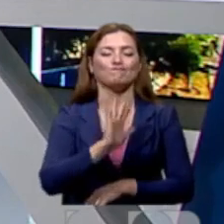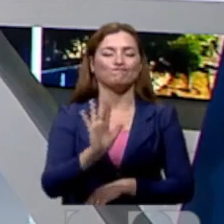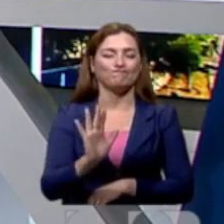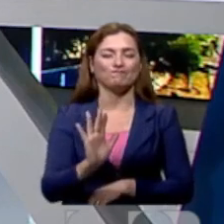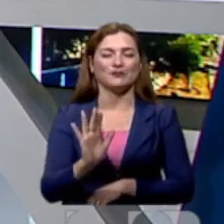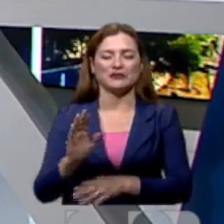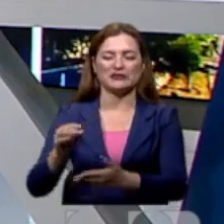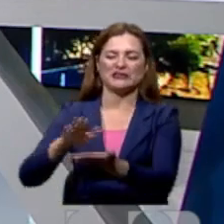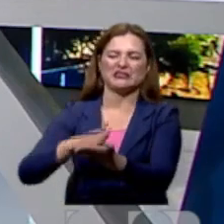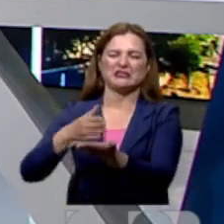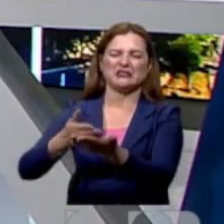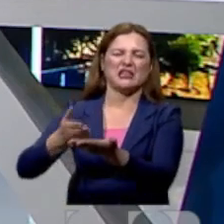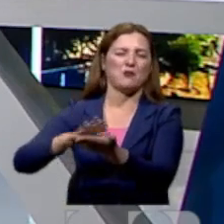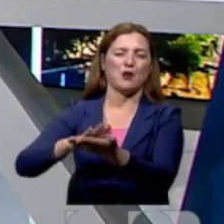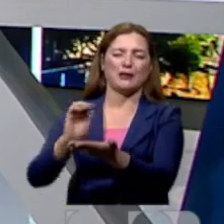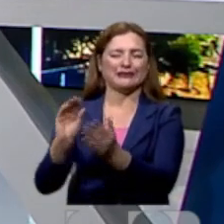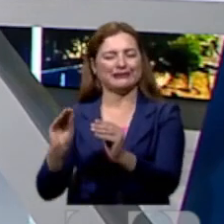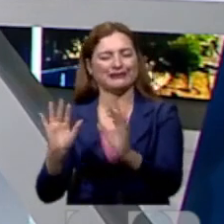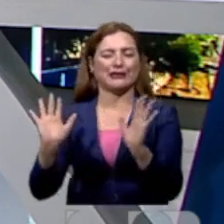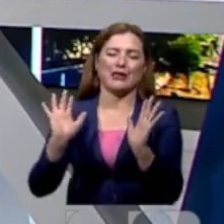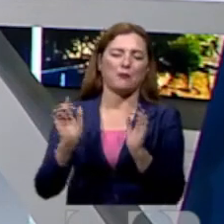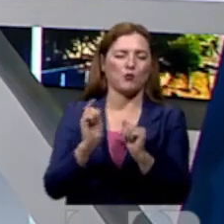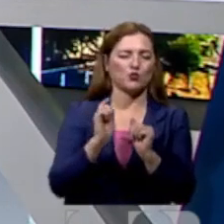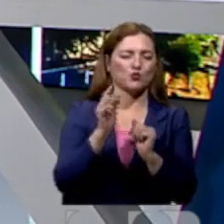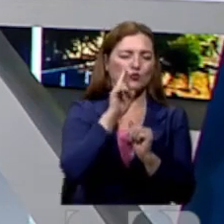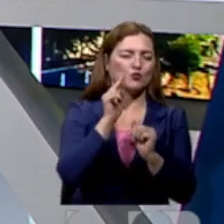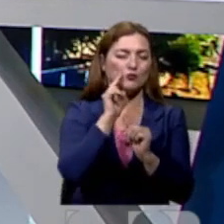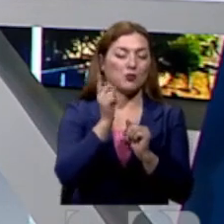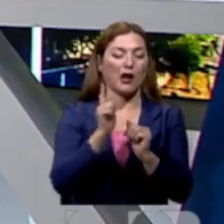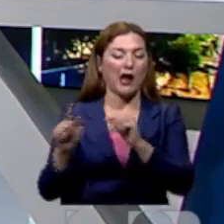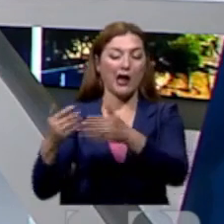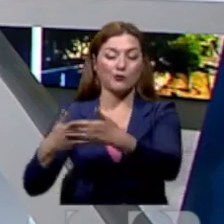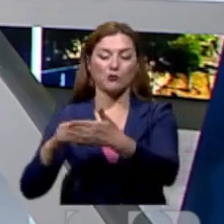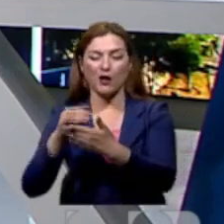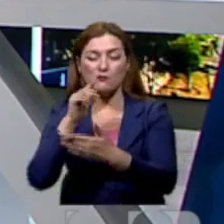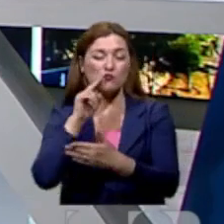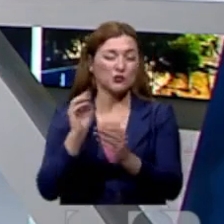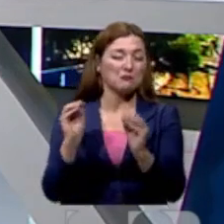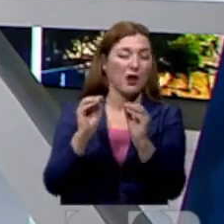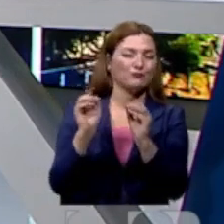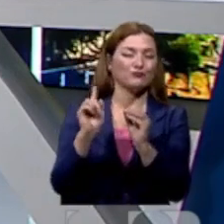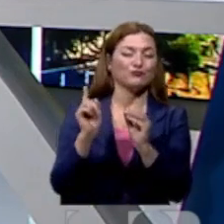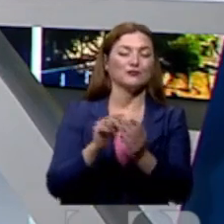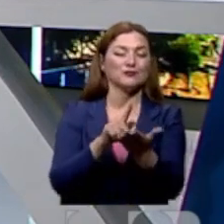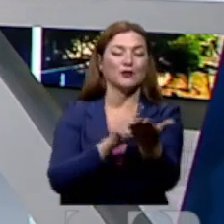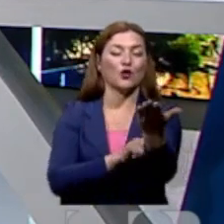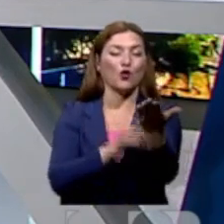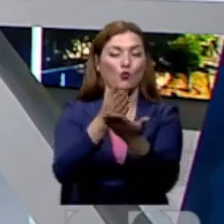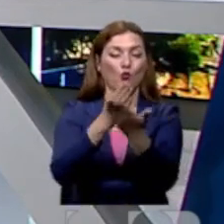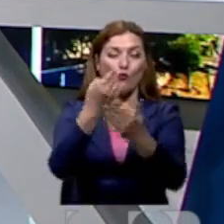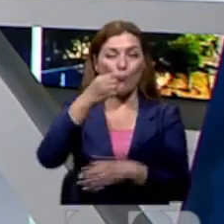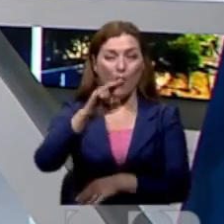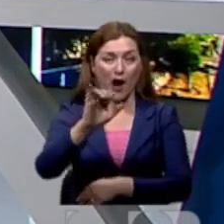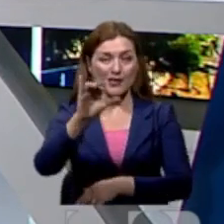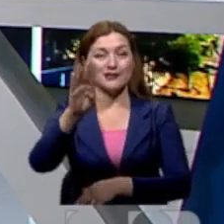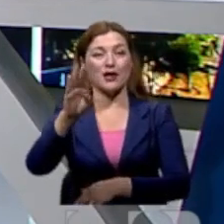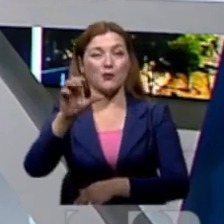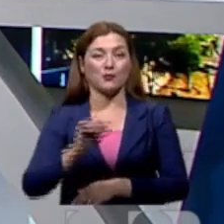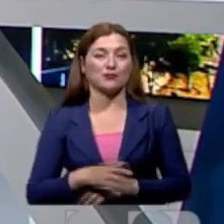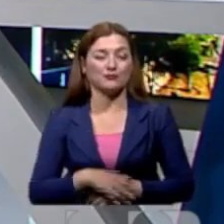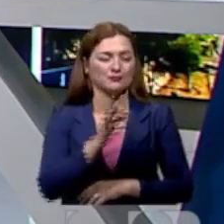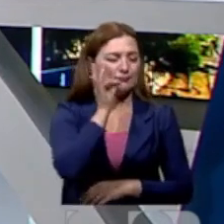Que esas soluciones se den para nuestros vecinos de Tumbaco que le están pasando mal cada vez que llueve. Y ahora nos vamos a hablar de los moradores del barrio La Esperanza,